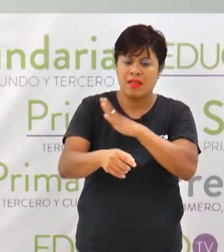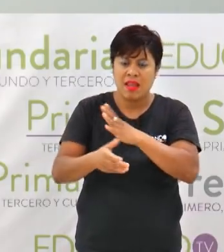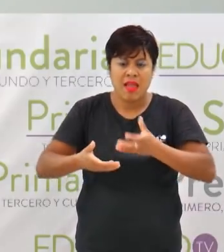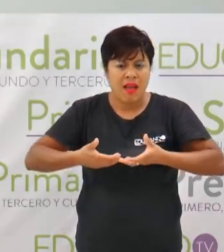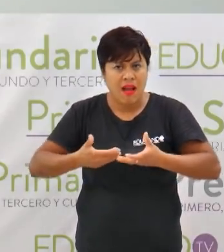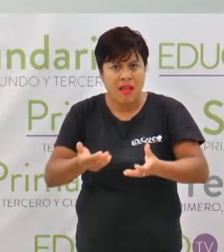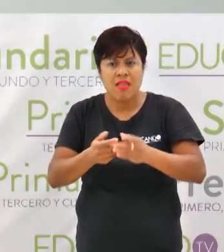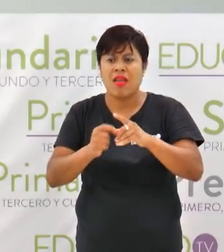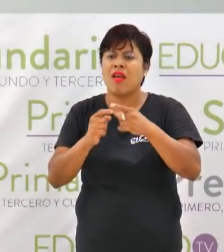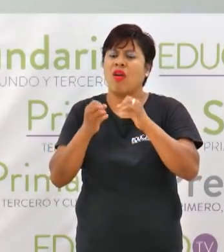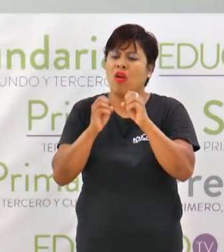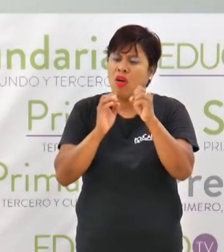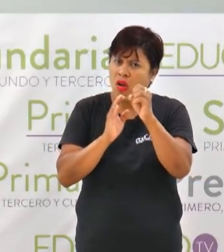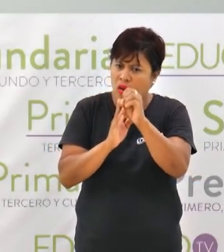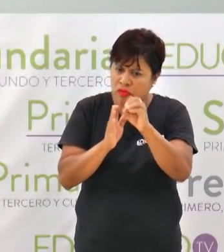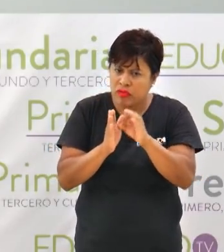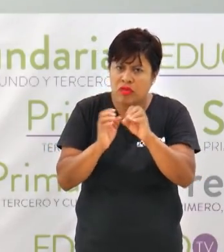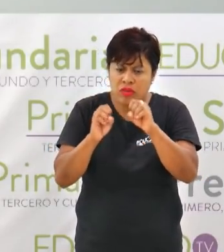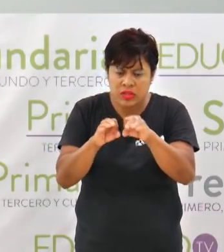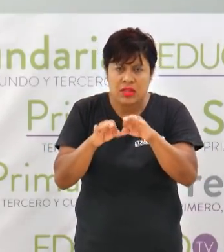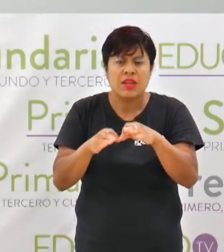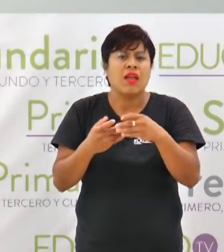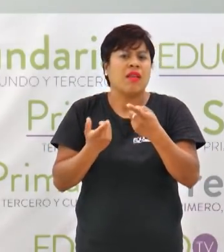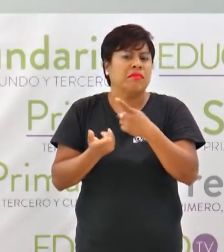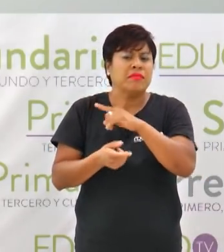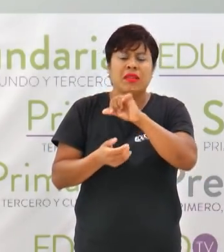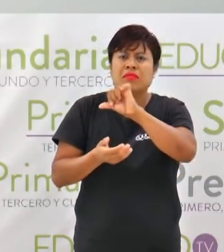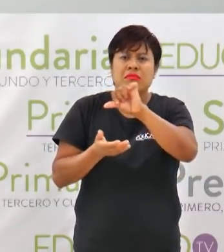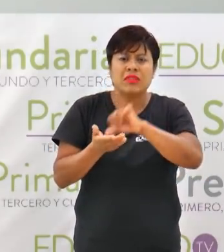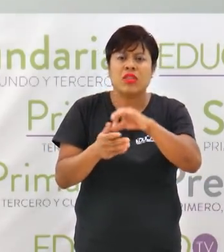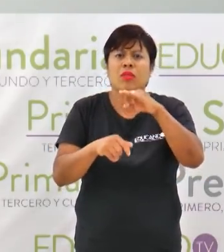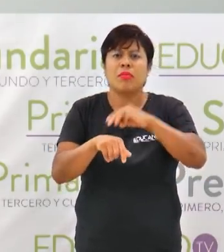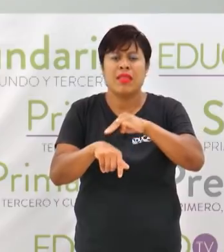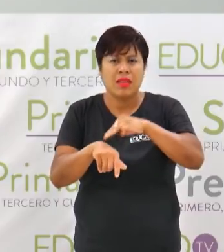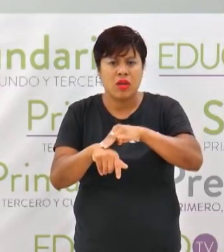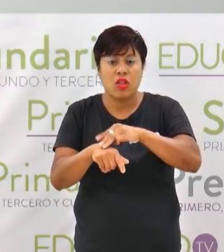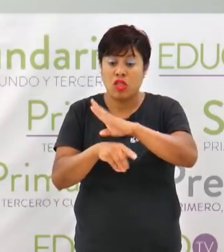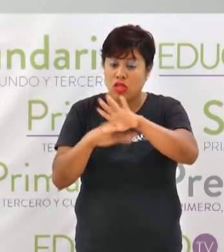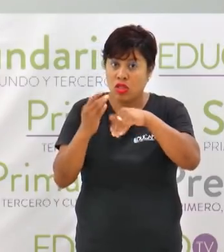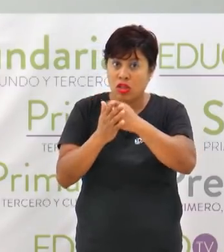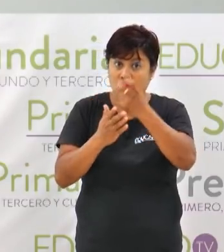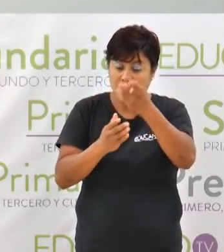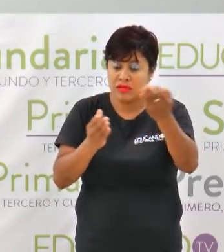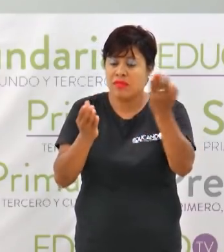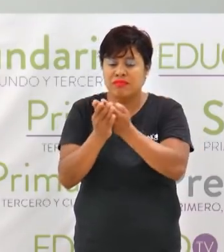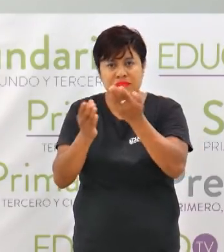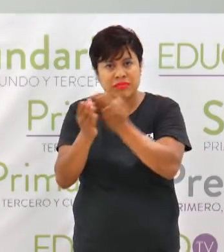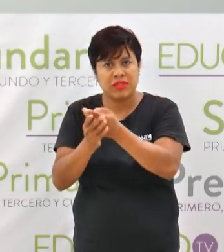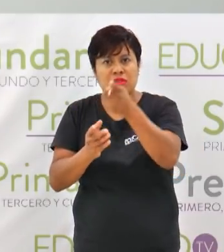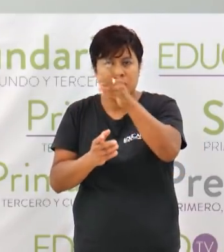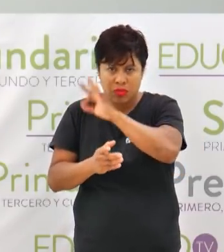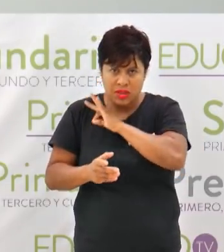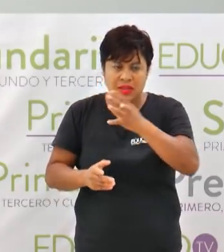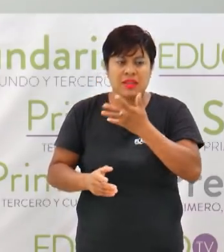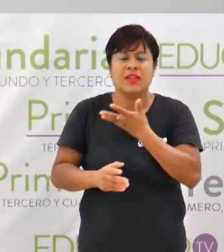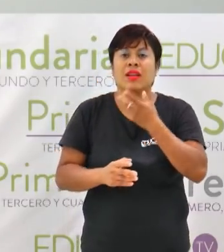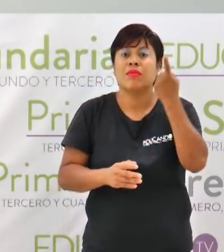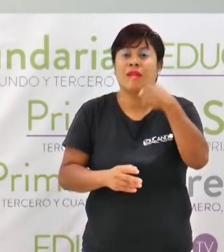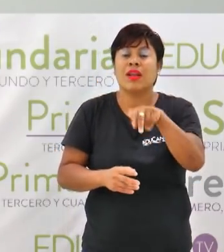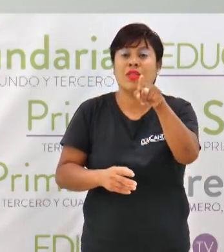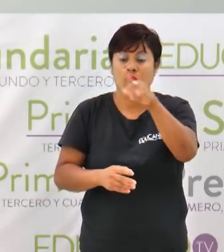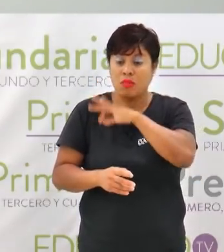calle, en alguna oficina, en algún centro médico. Todos esos folletos tú puedes tenerlos para